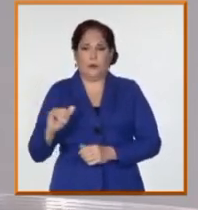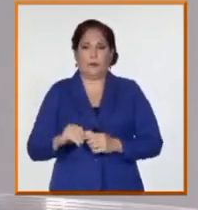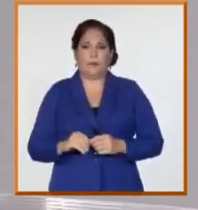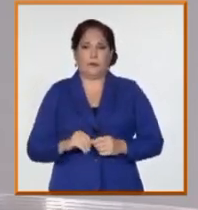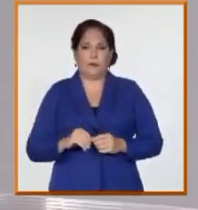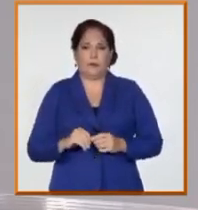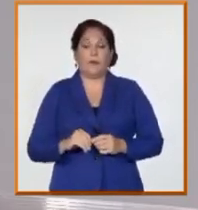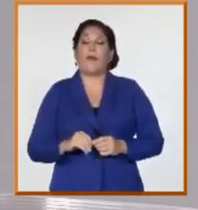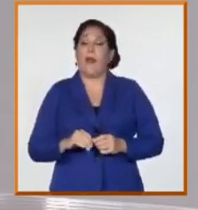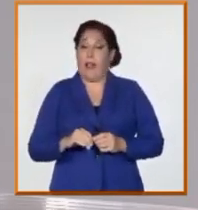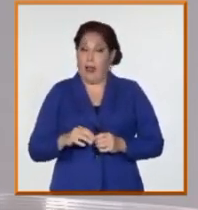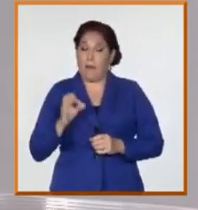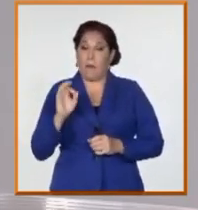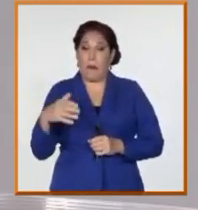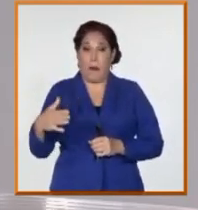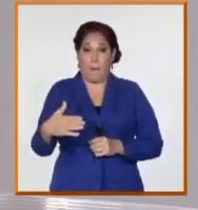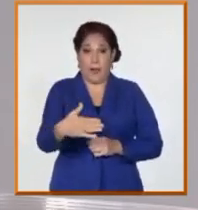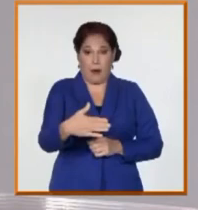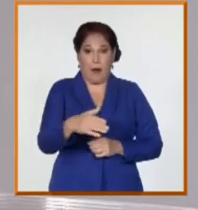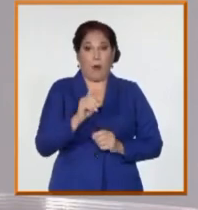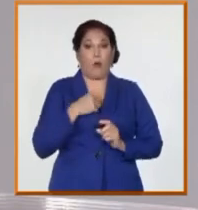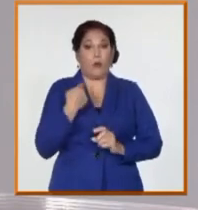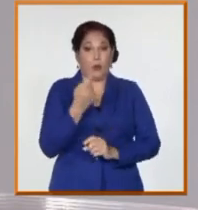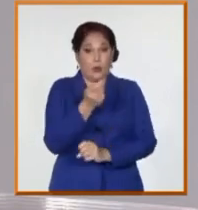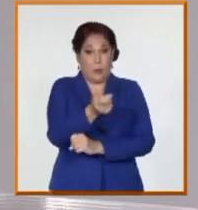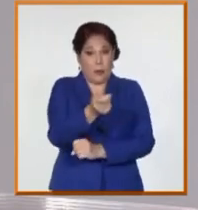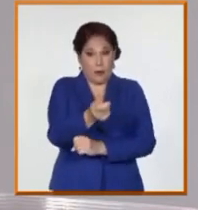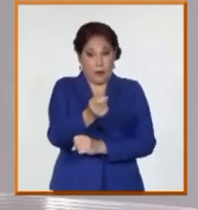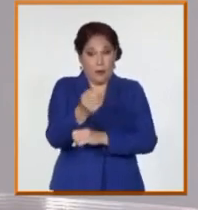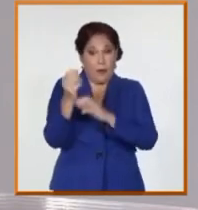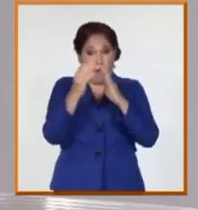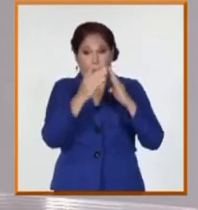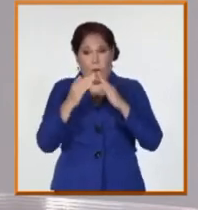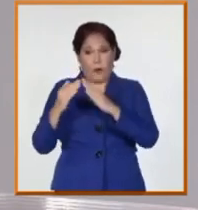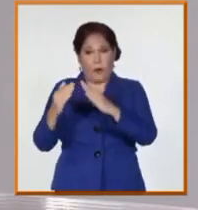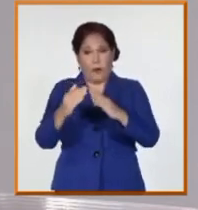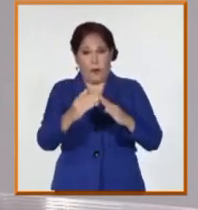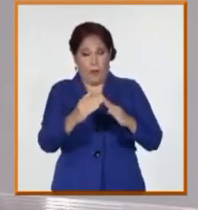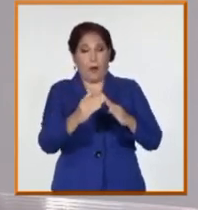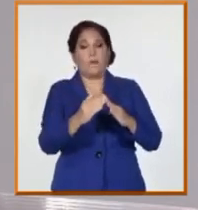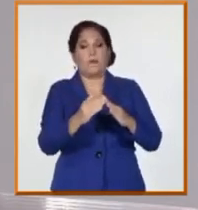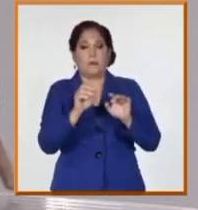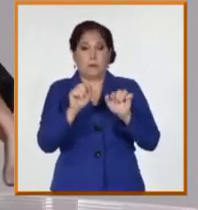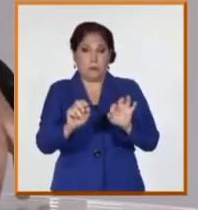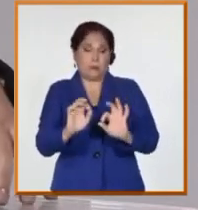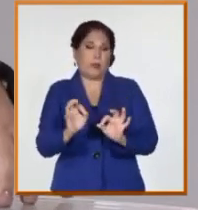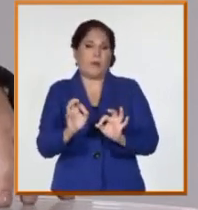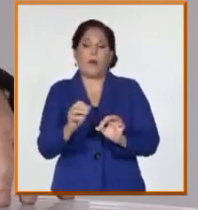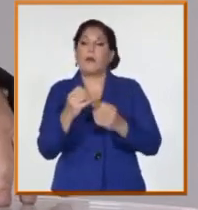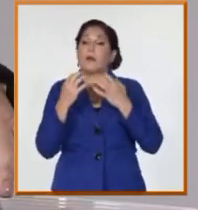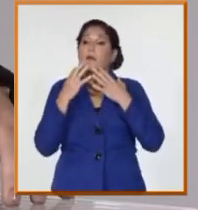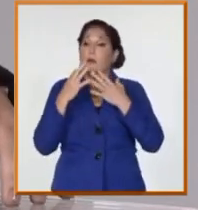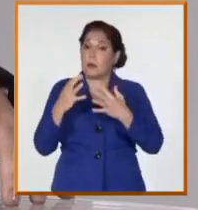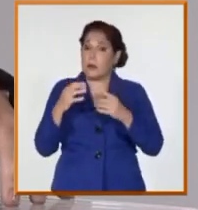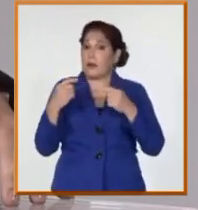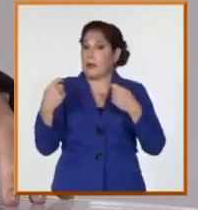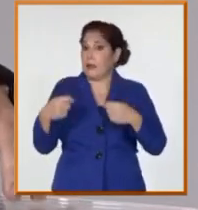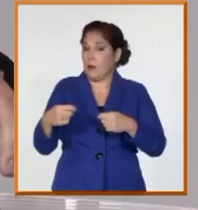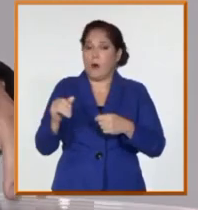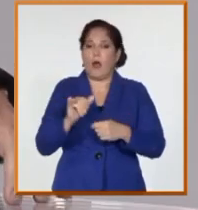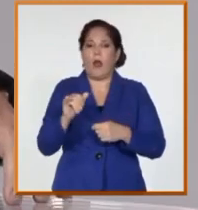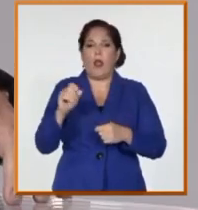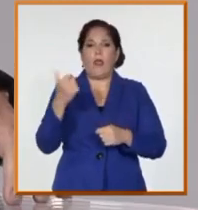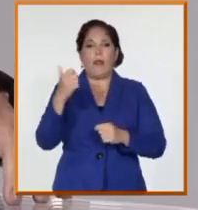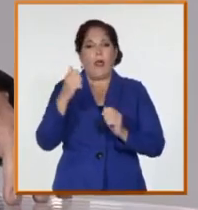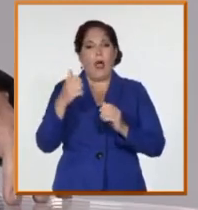de la actividad pesquera que la mayor parte de los asentamientos o de la actividad extractiva que tiene un gran peso en las 10